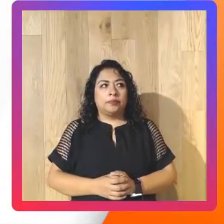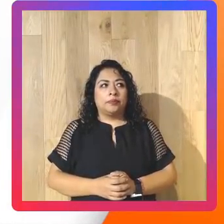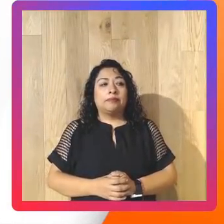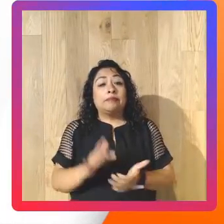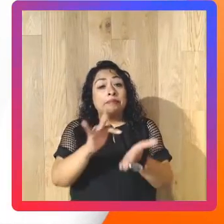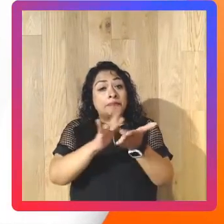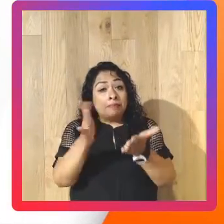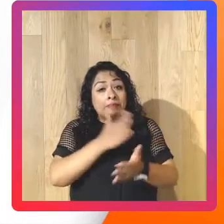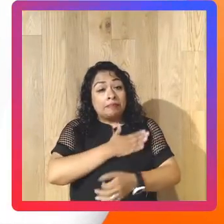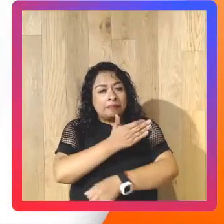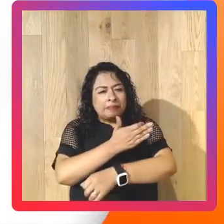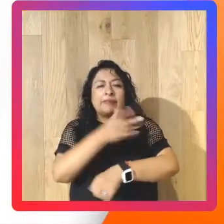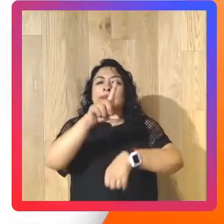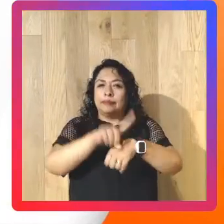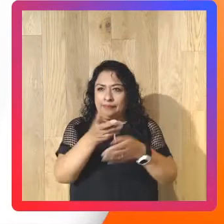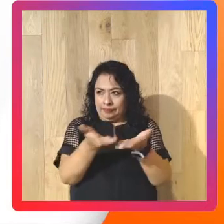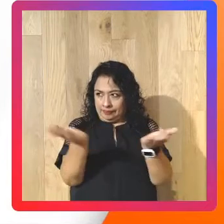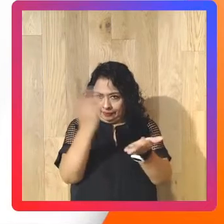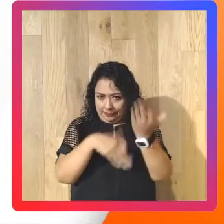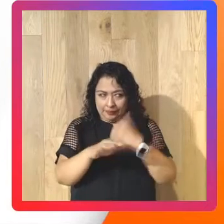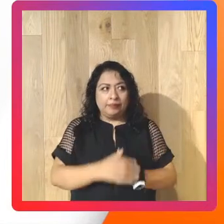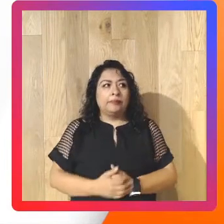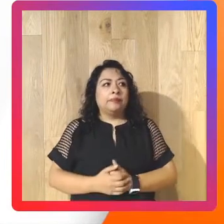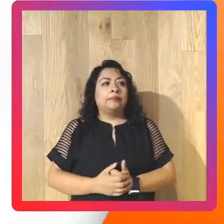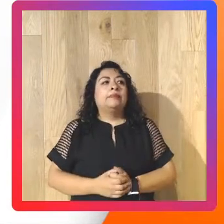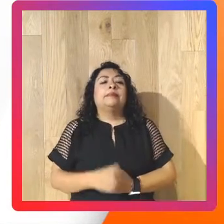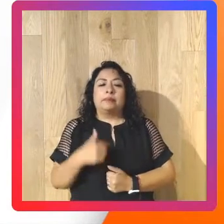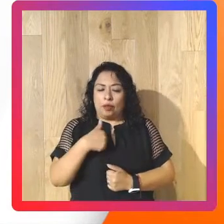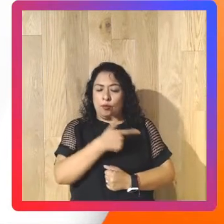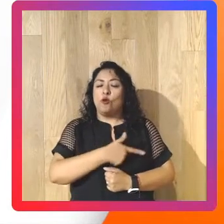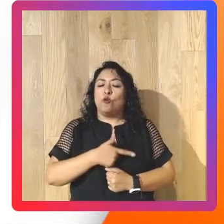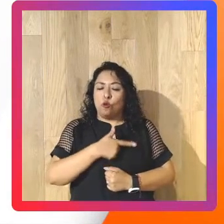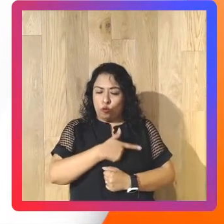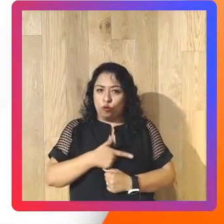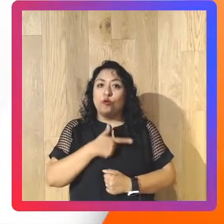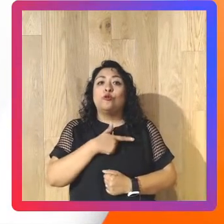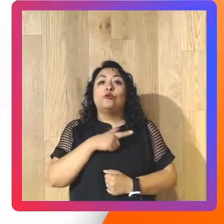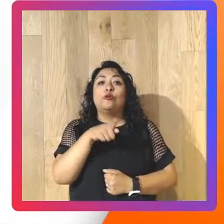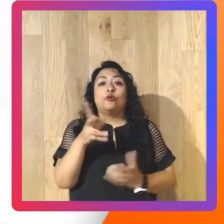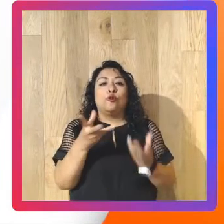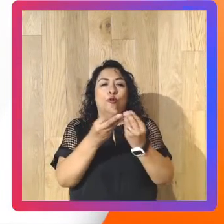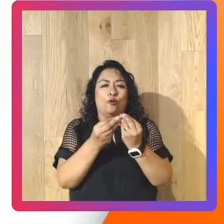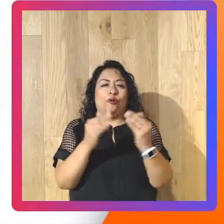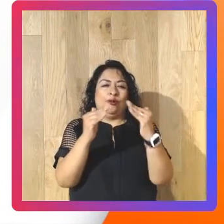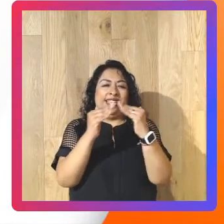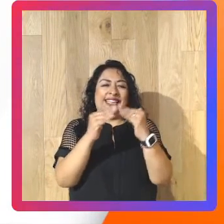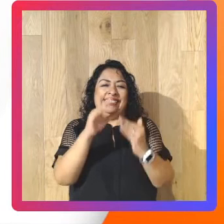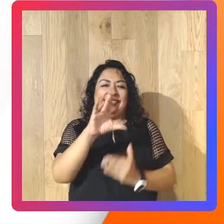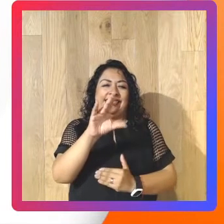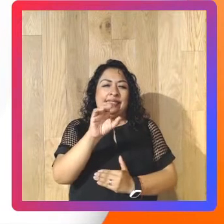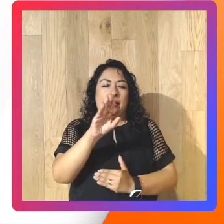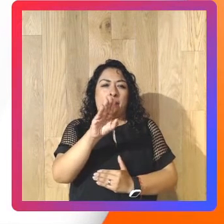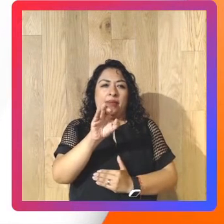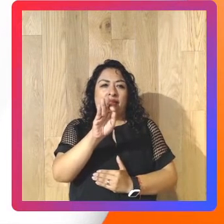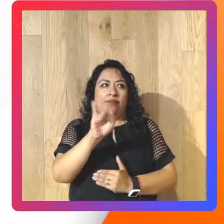Gracias, buenas tardes, buenos días a todos. Me da gusto estar en CEMEFI, en la Casa de la Filantropía, y